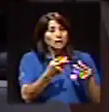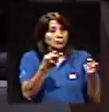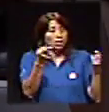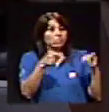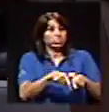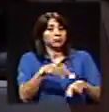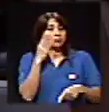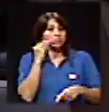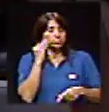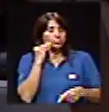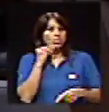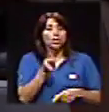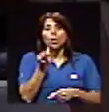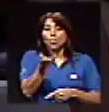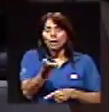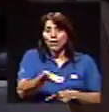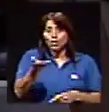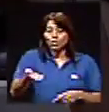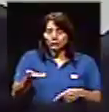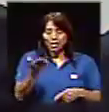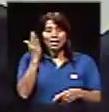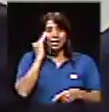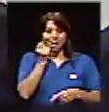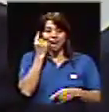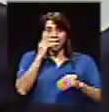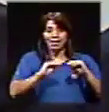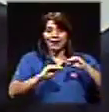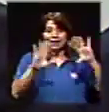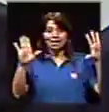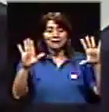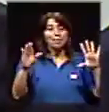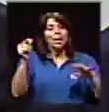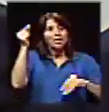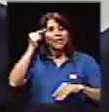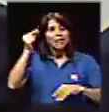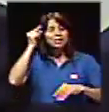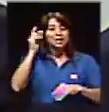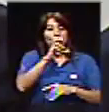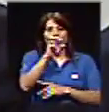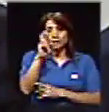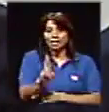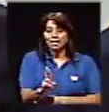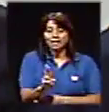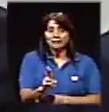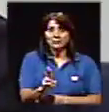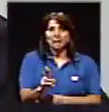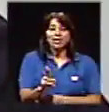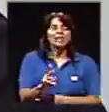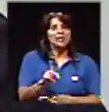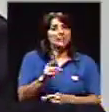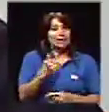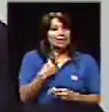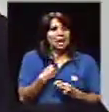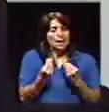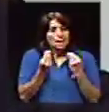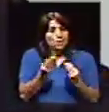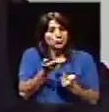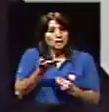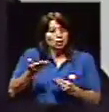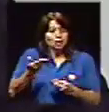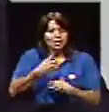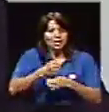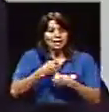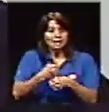que está clarísima es que el Estado costarricense tendrá muchas más cosas que hacer y además, y esto está muy